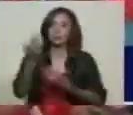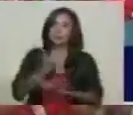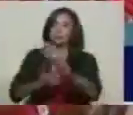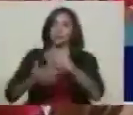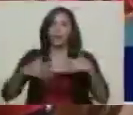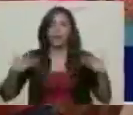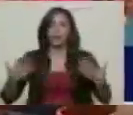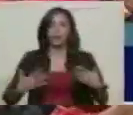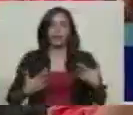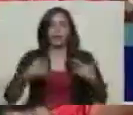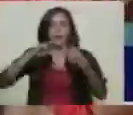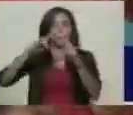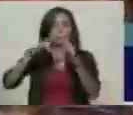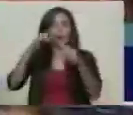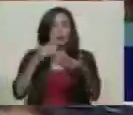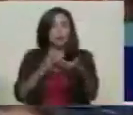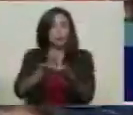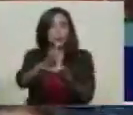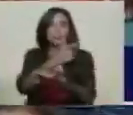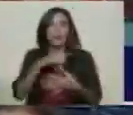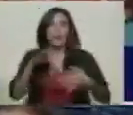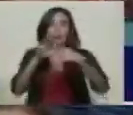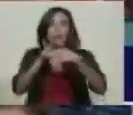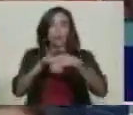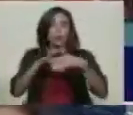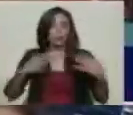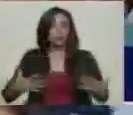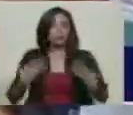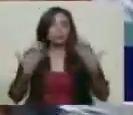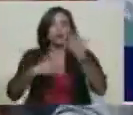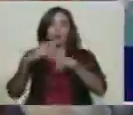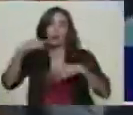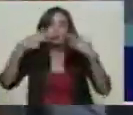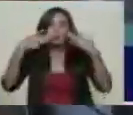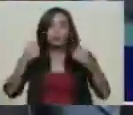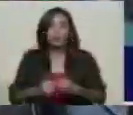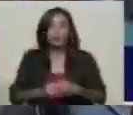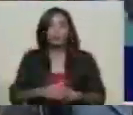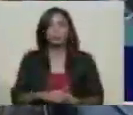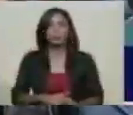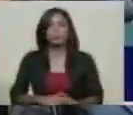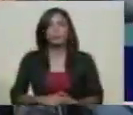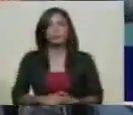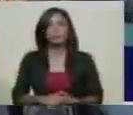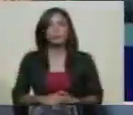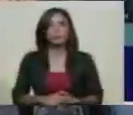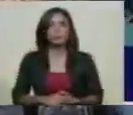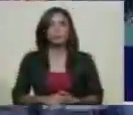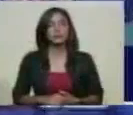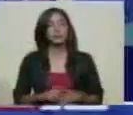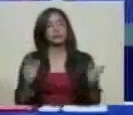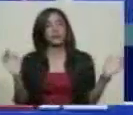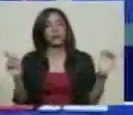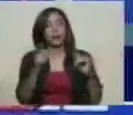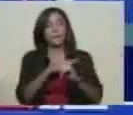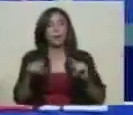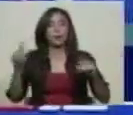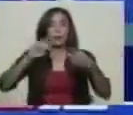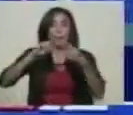felicidad, de la unión, de la armonía del país, estoy seguro. Pero si quieres paz,